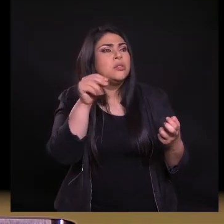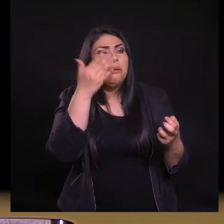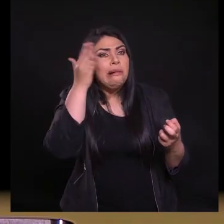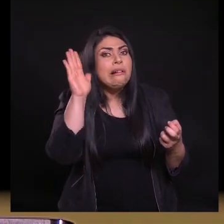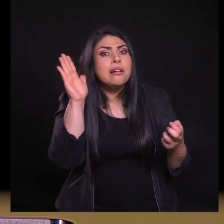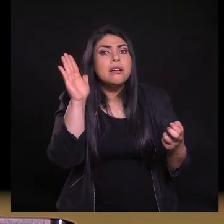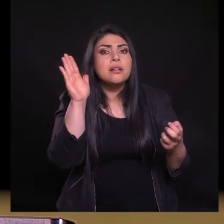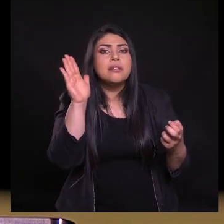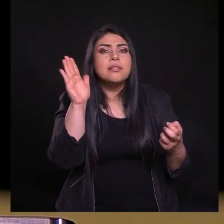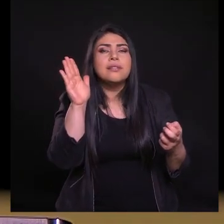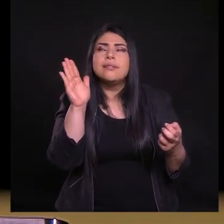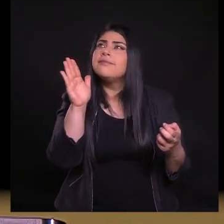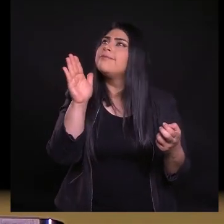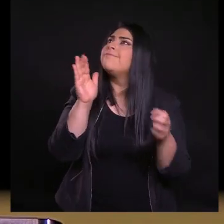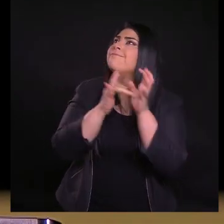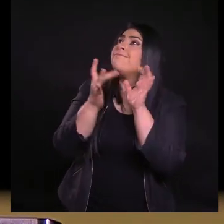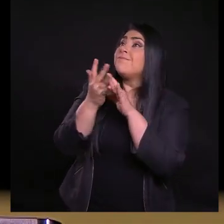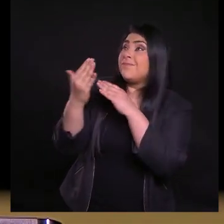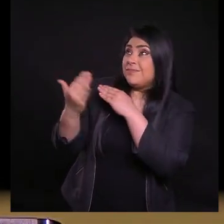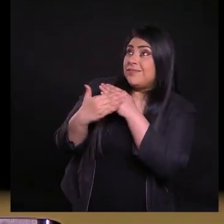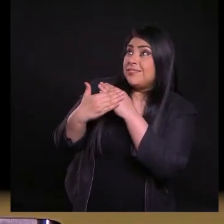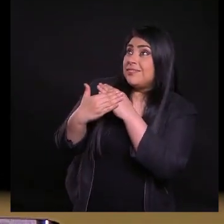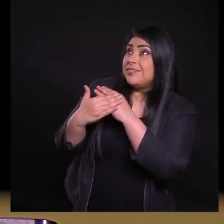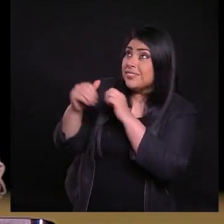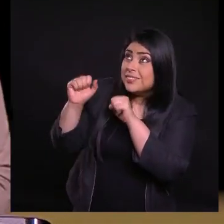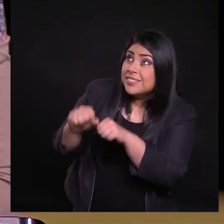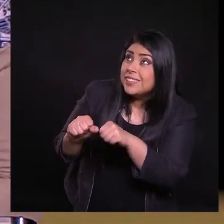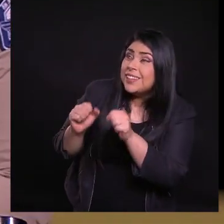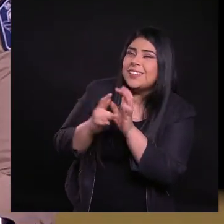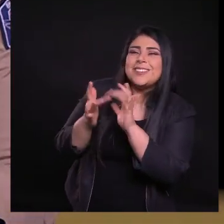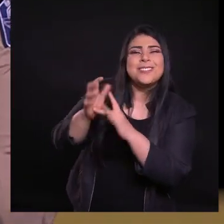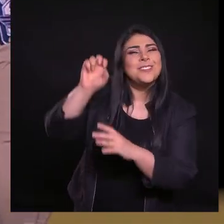decía la puerta correcta llamada jesús